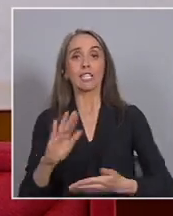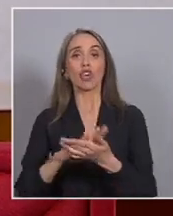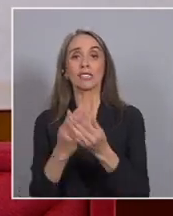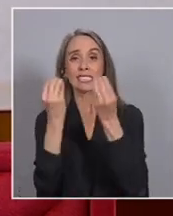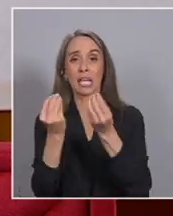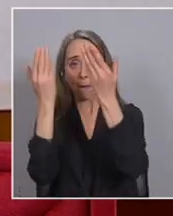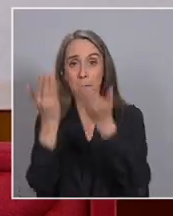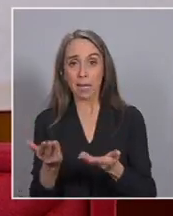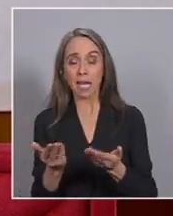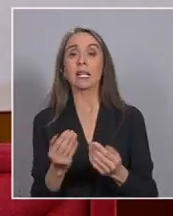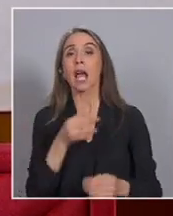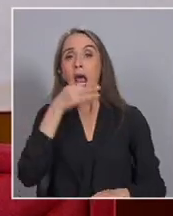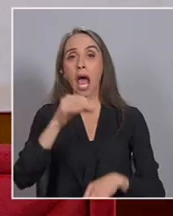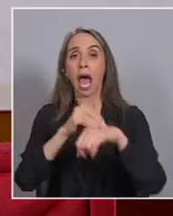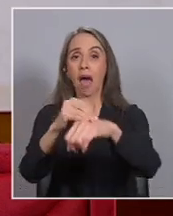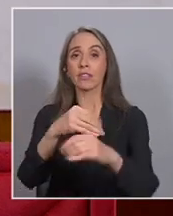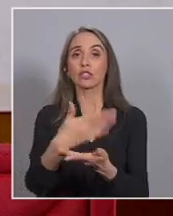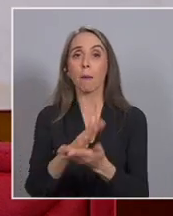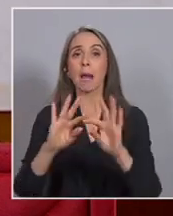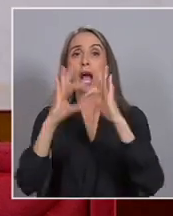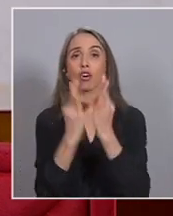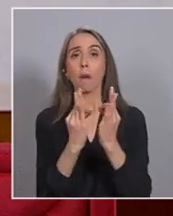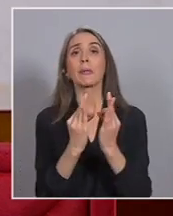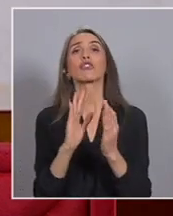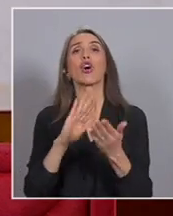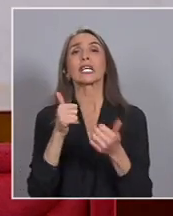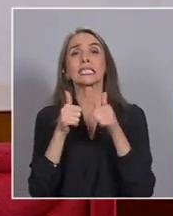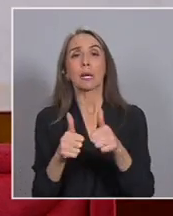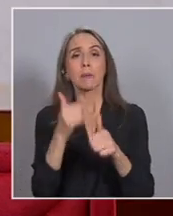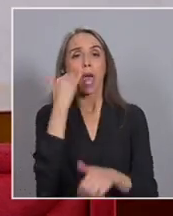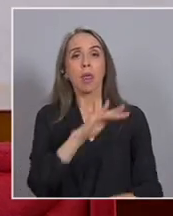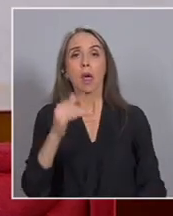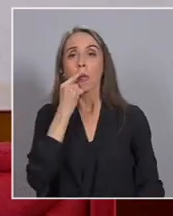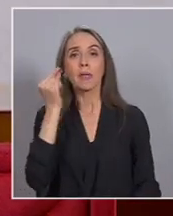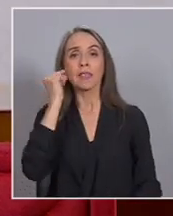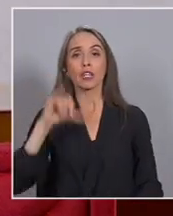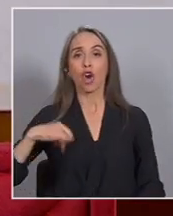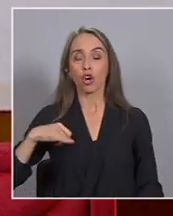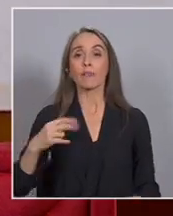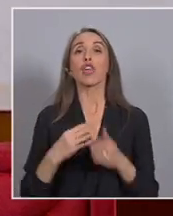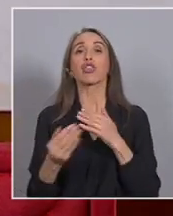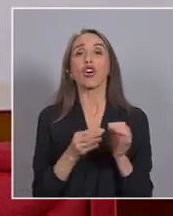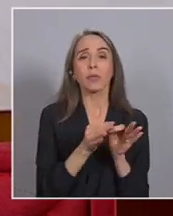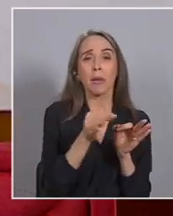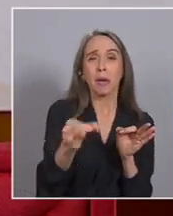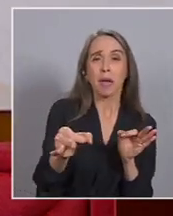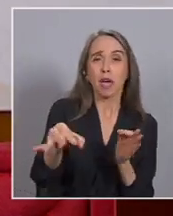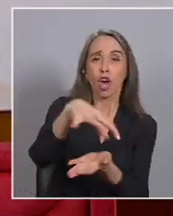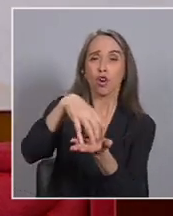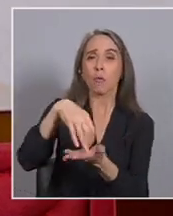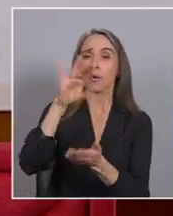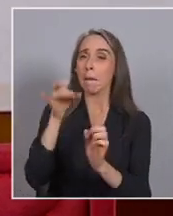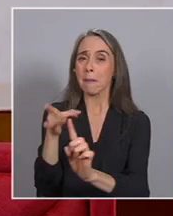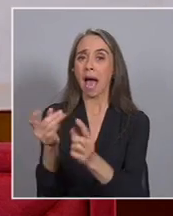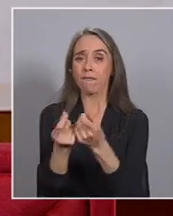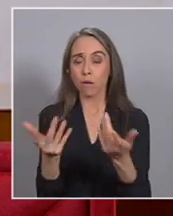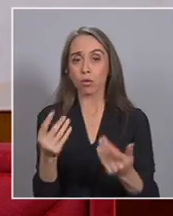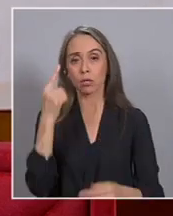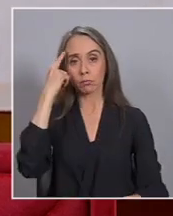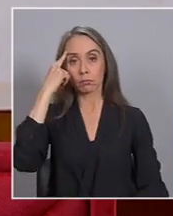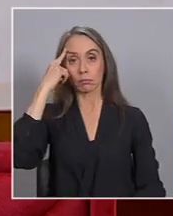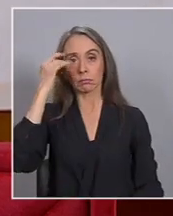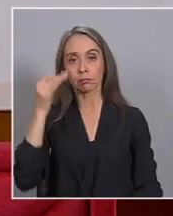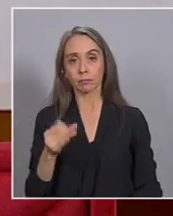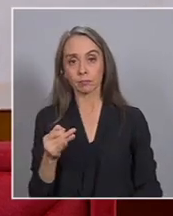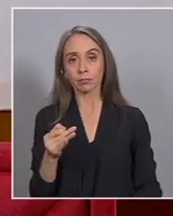aquí la implementación de un plan integral para el bienestar de niños, niñas y adolescentes, con énfasis en los territorios más vulnerables y bajo el